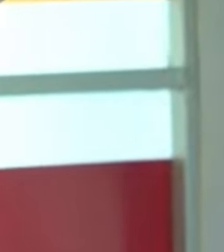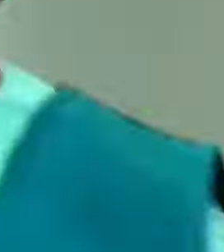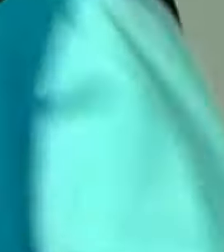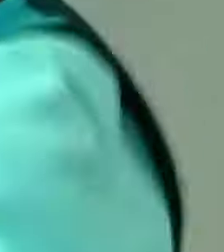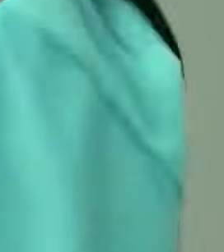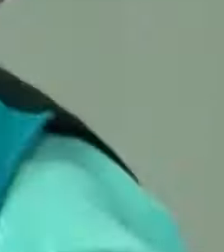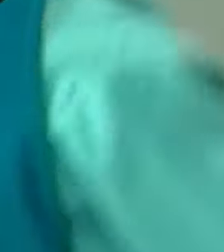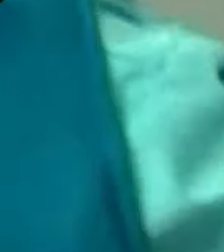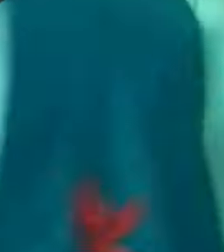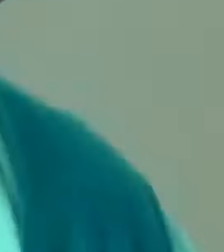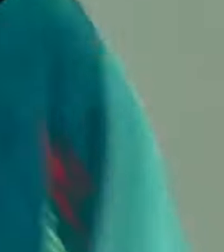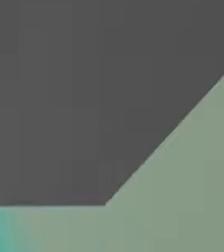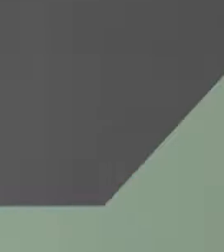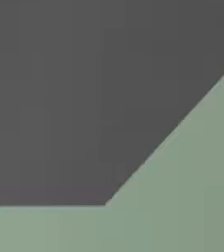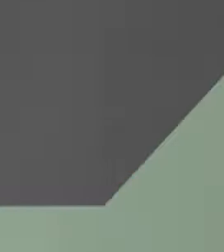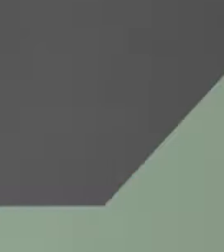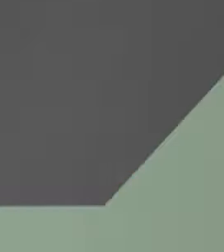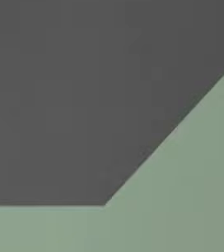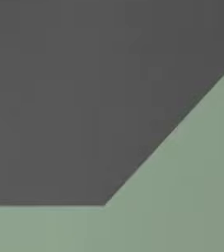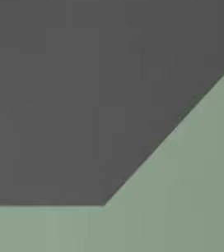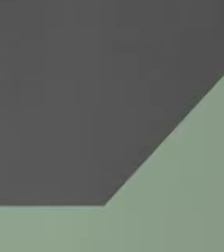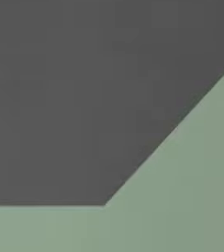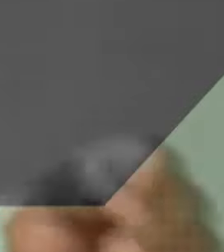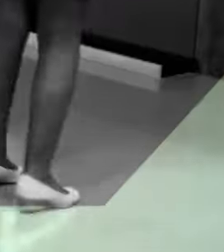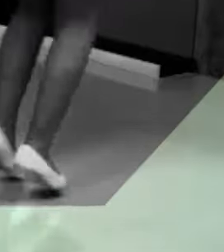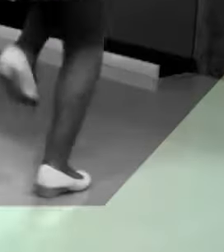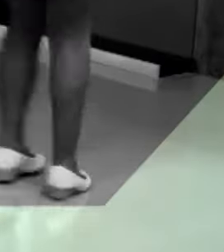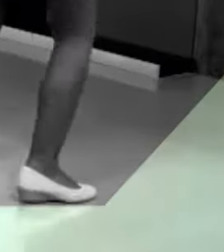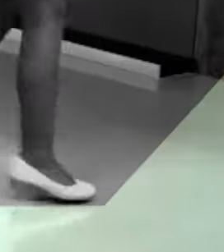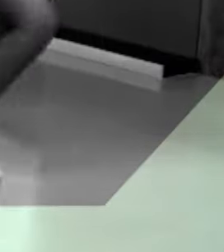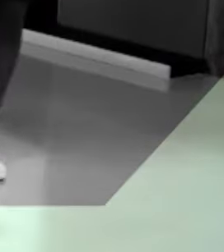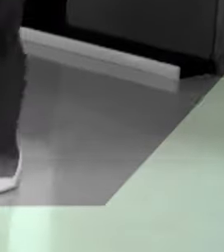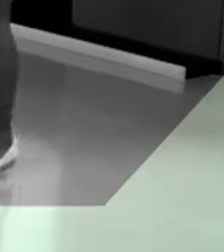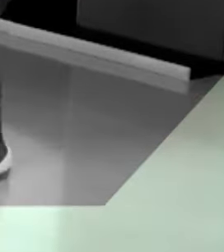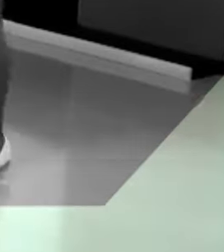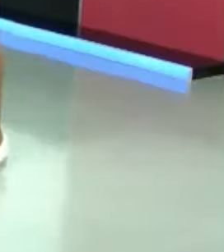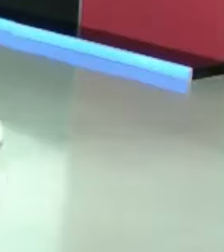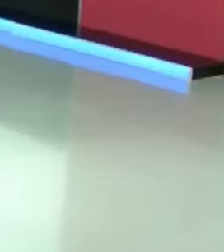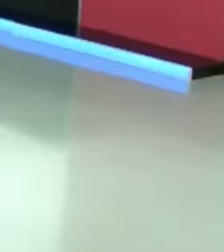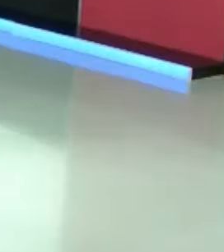quedar cuando me vaya muy lejos, Salai.